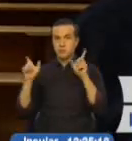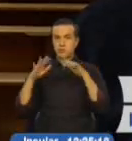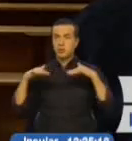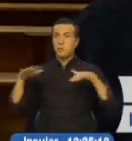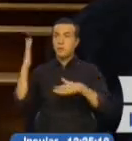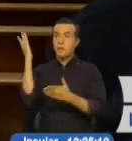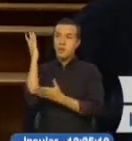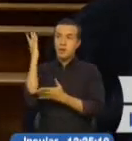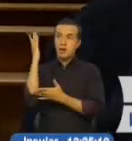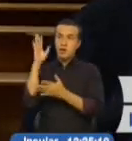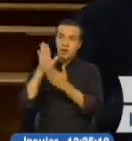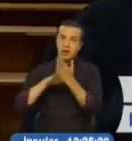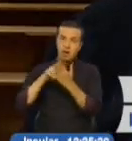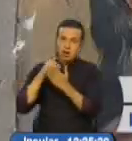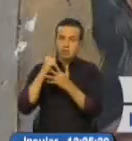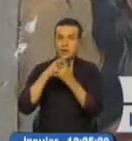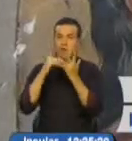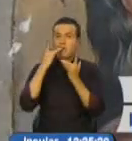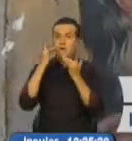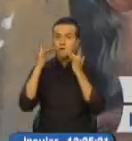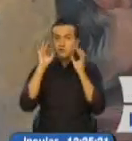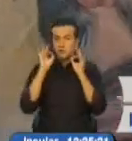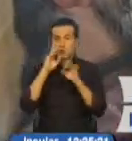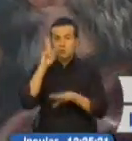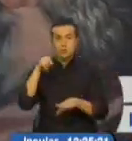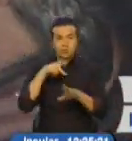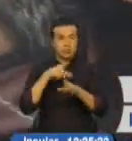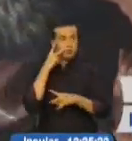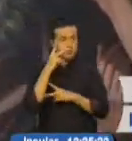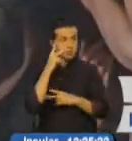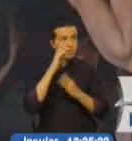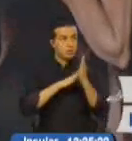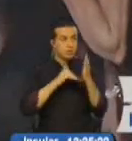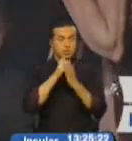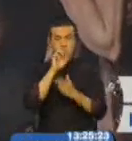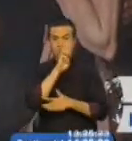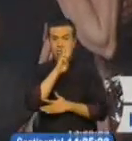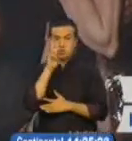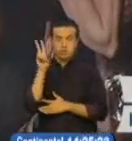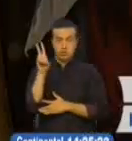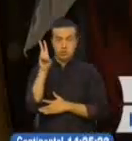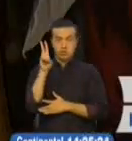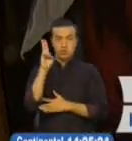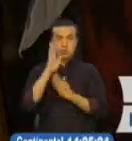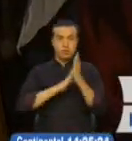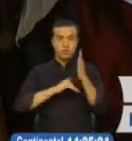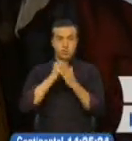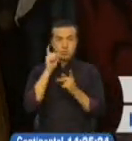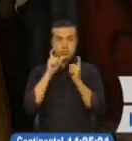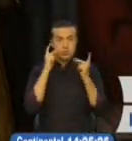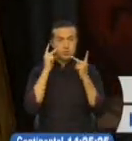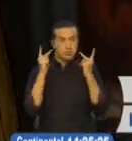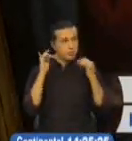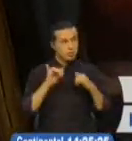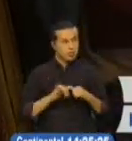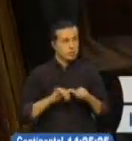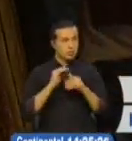madera con pan de oro. El equipo de expertos que restaura 62 pinturas de la nave norte también